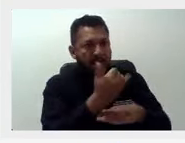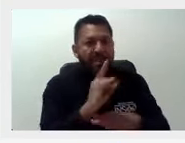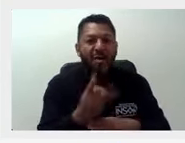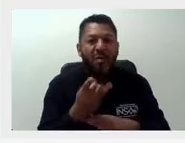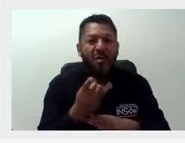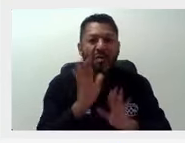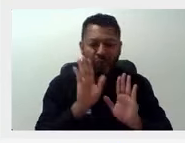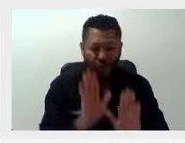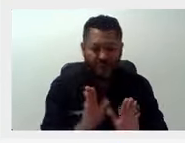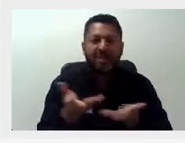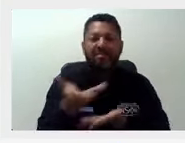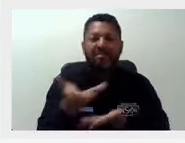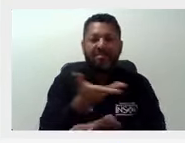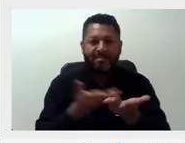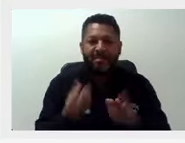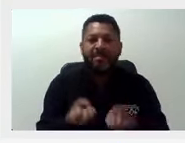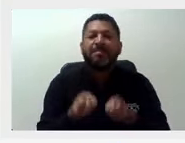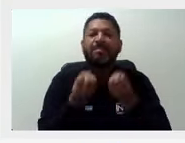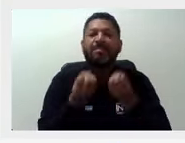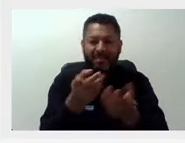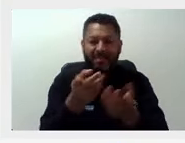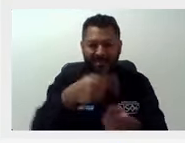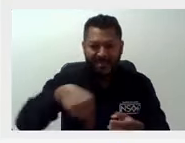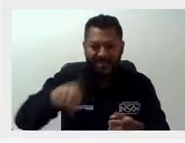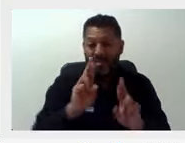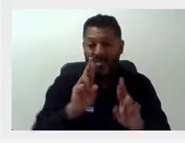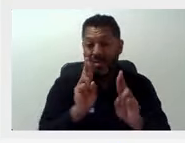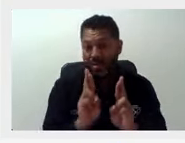estos espacios que esperamos que ustedes puedan,